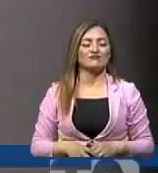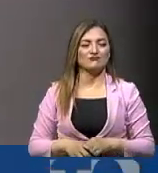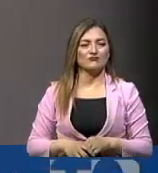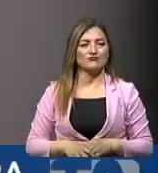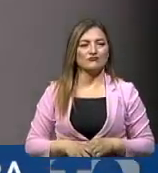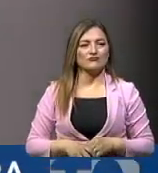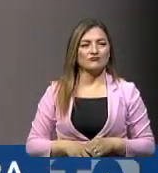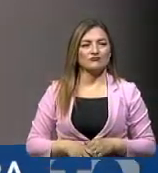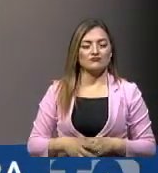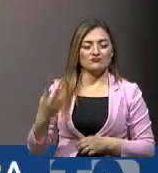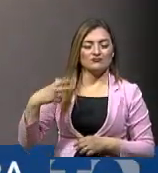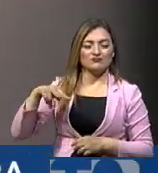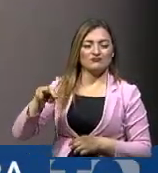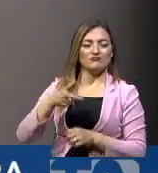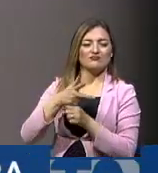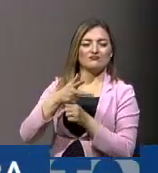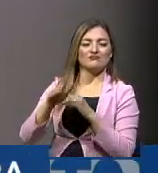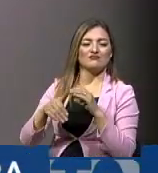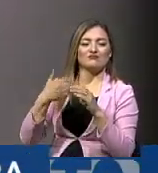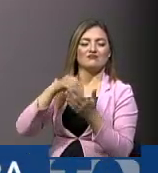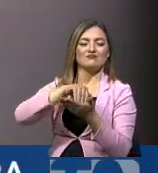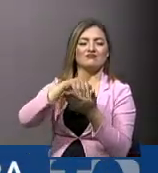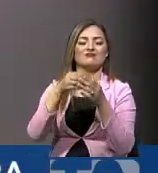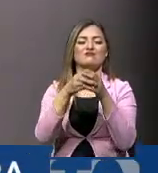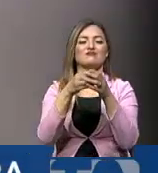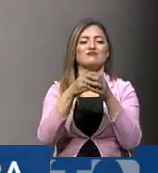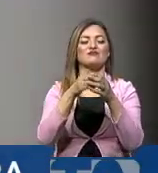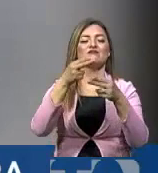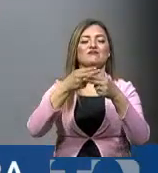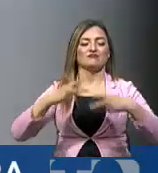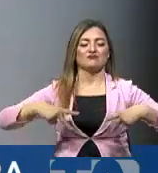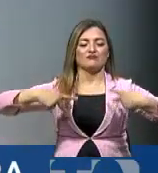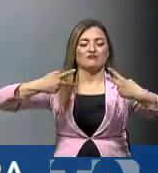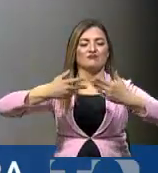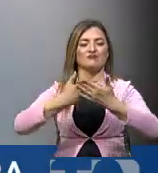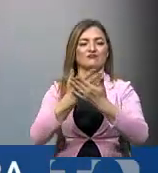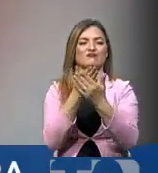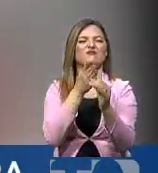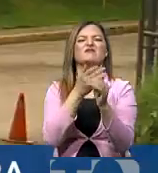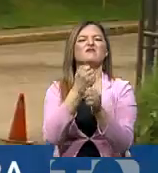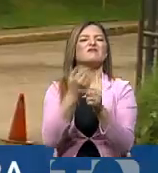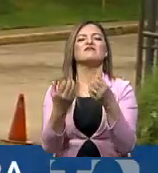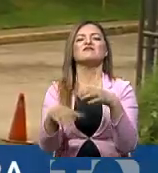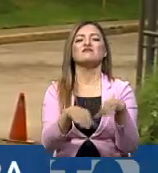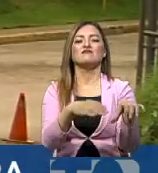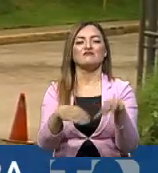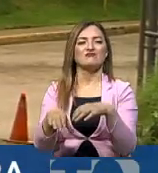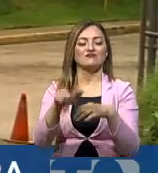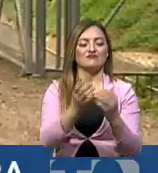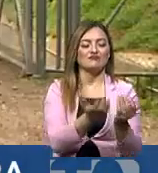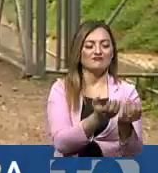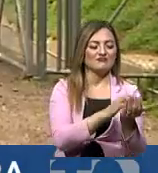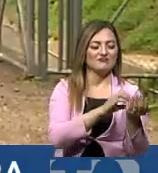estas imágenes fueron proporcionadas por los miembros de la asociación vida nueva que se dedican a reciclar los desechos del centro de transferencia